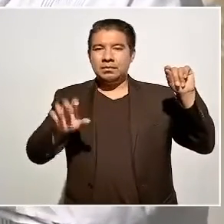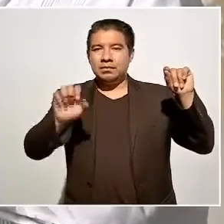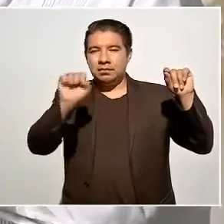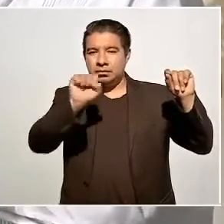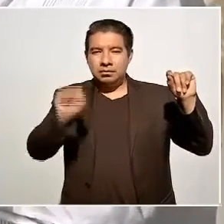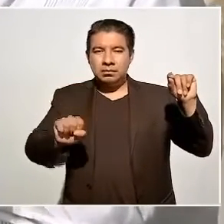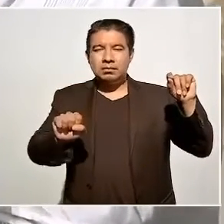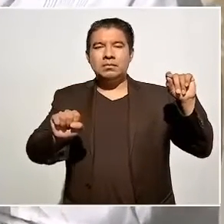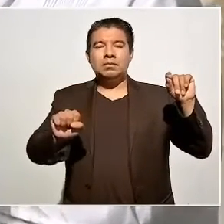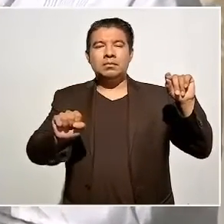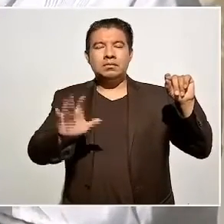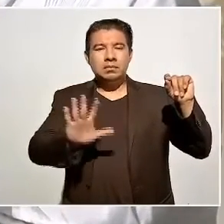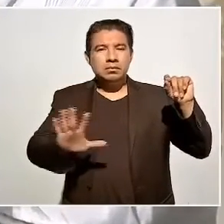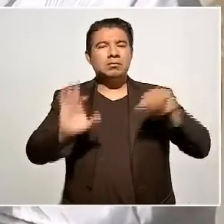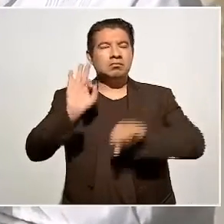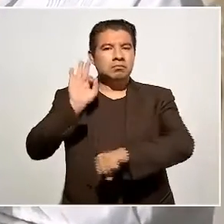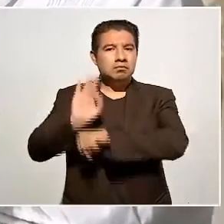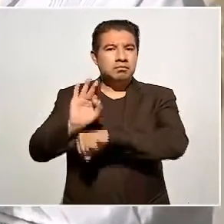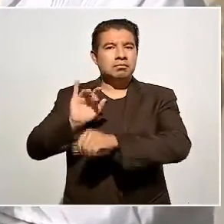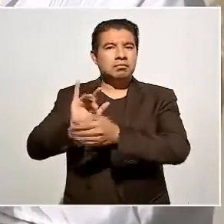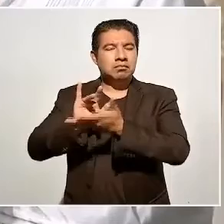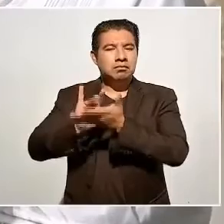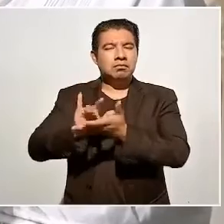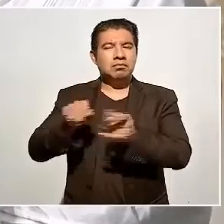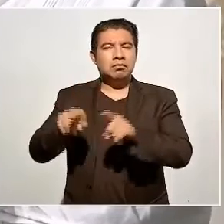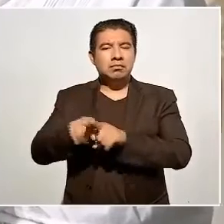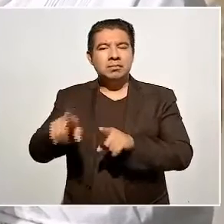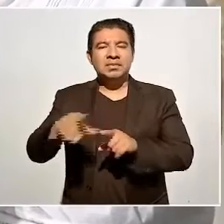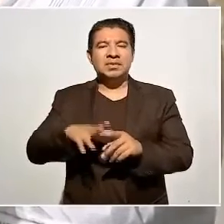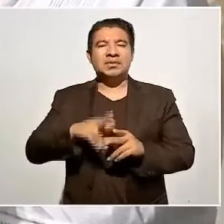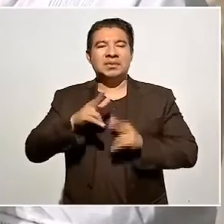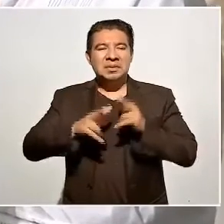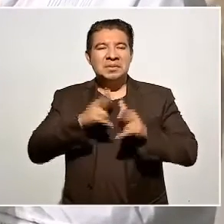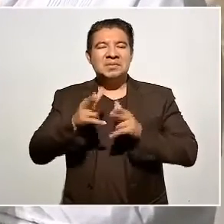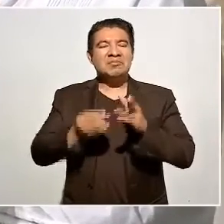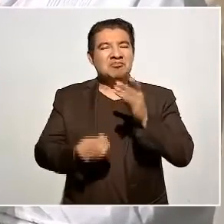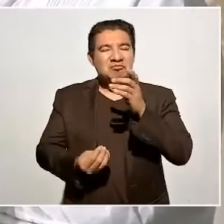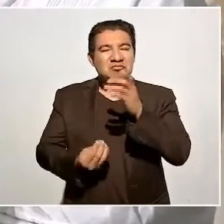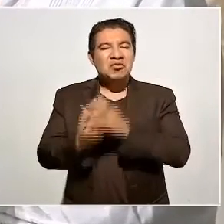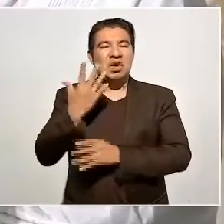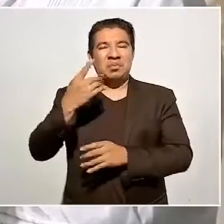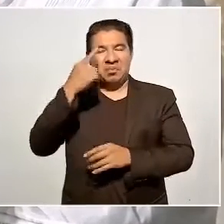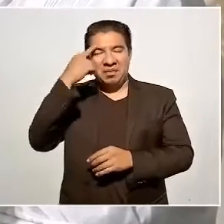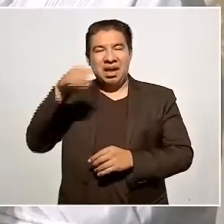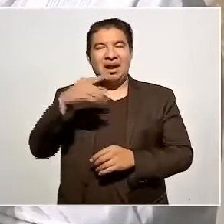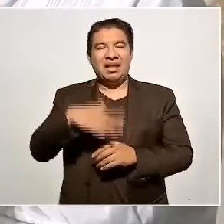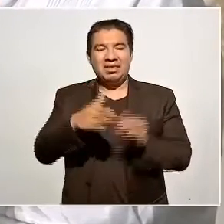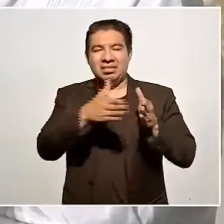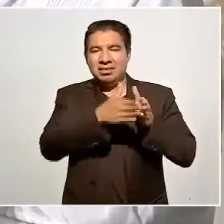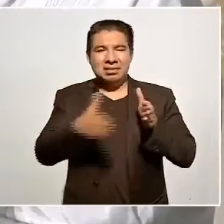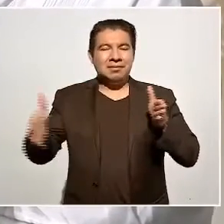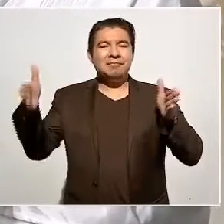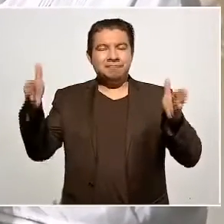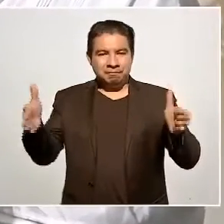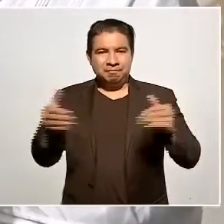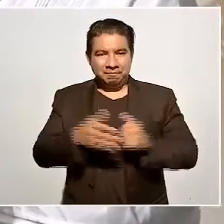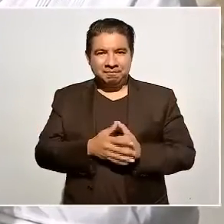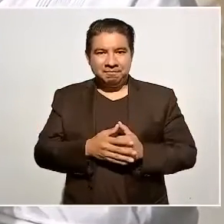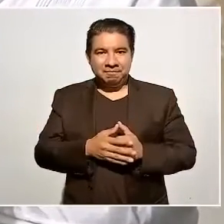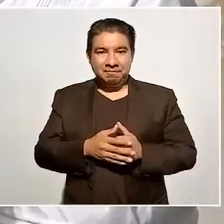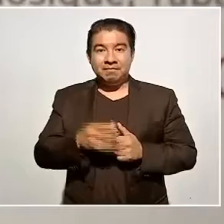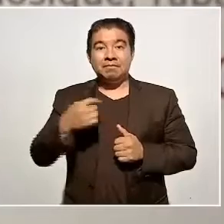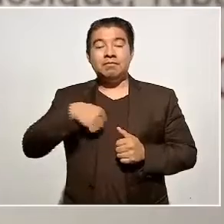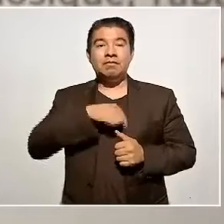hora del Tren Maya, los tiempos nuevos. Y estamos muy